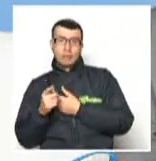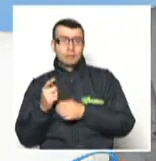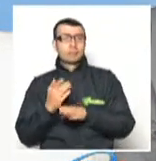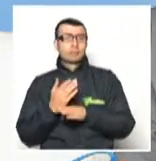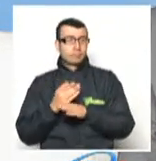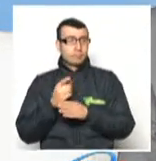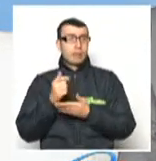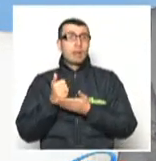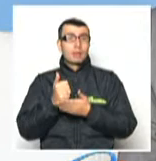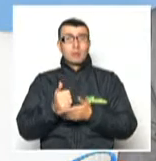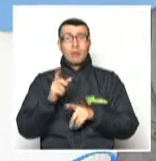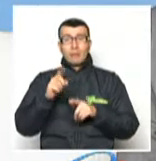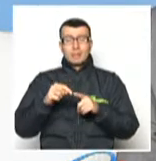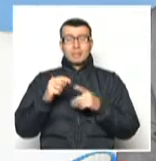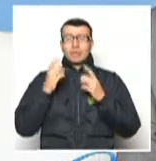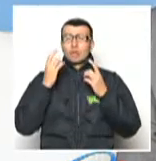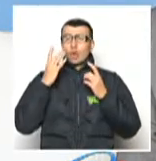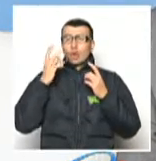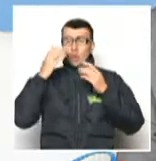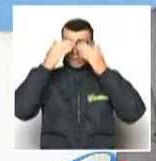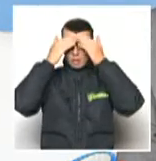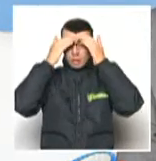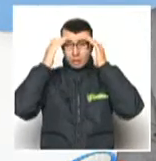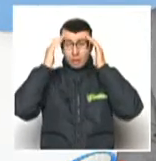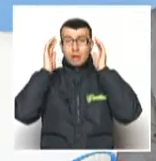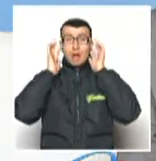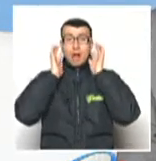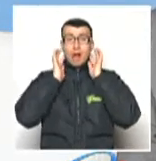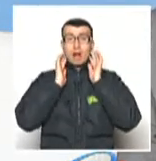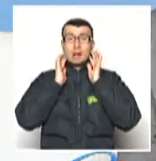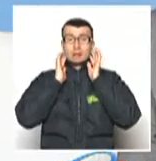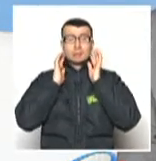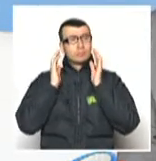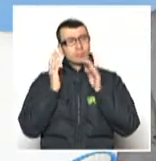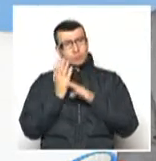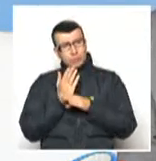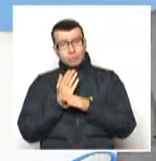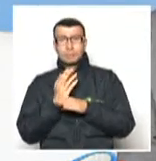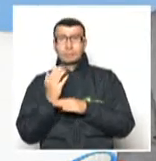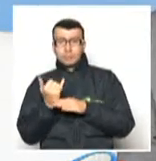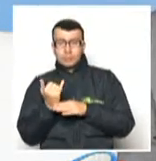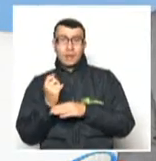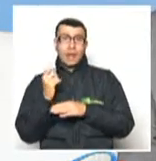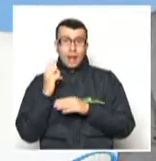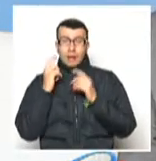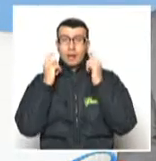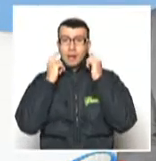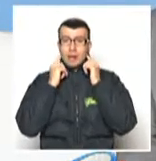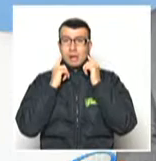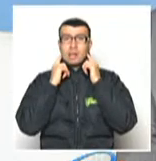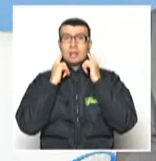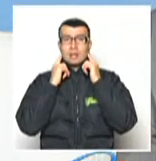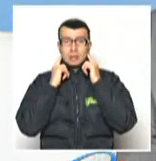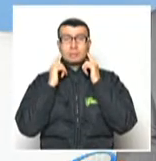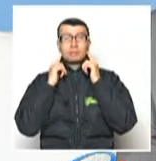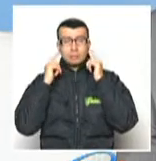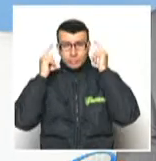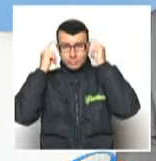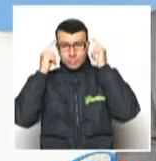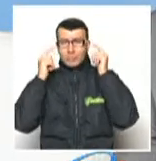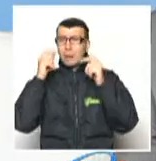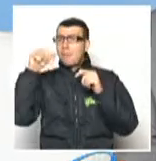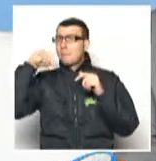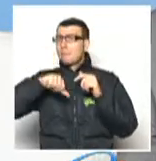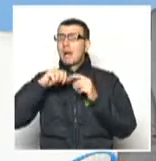cefaleas frontales, cervicales, son muchas veces a causa de dolores en la articulación temporomandibular por una mala mordida o